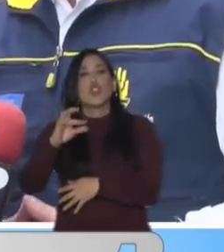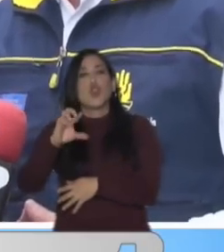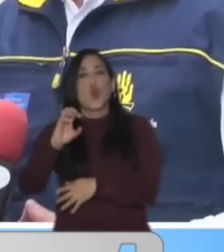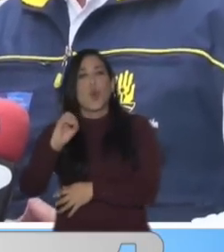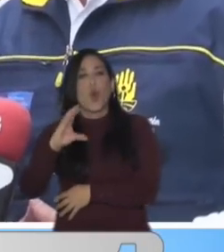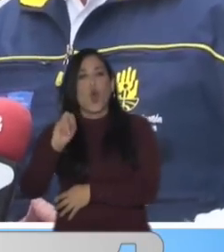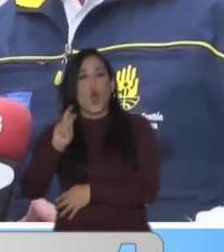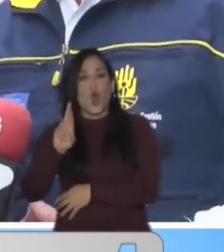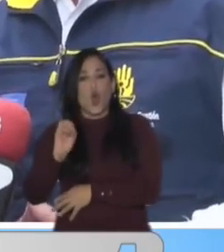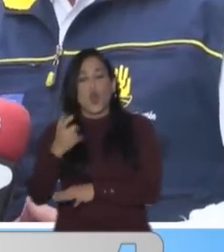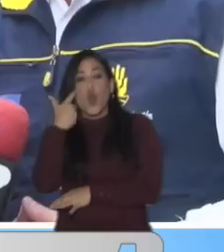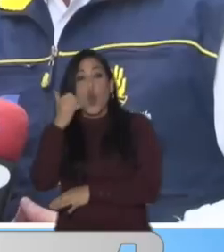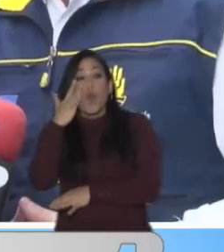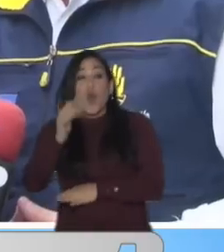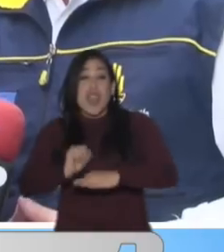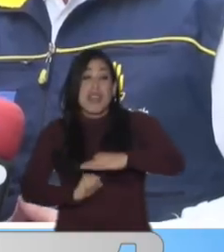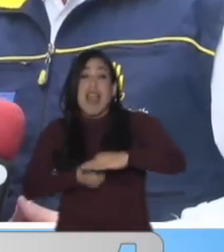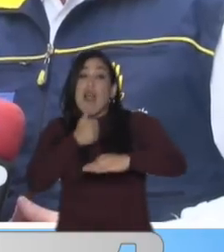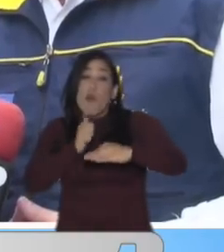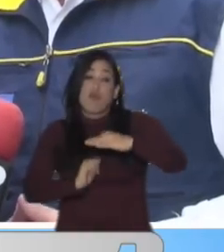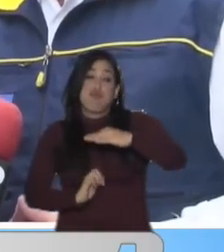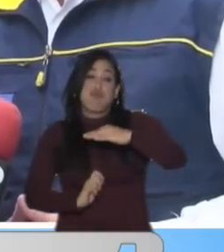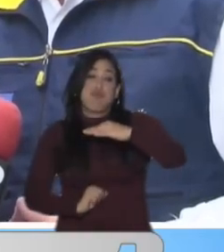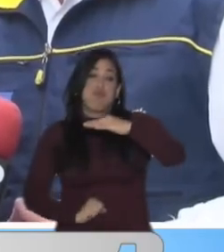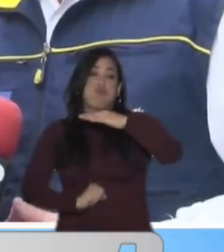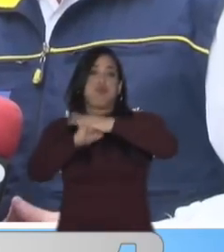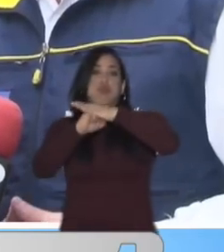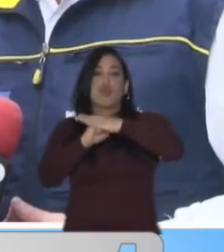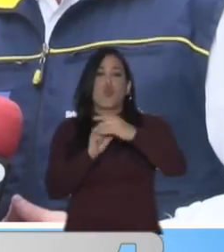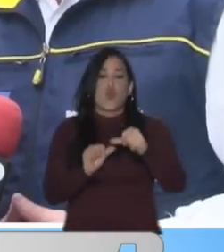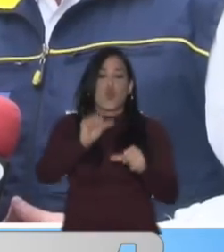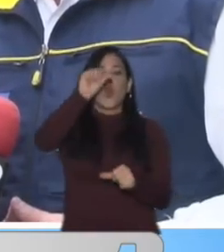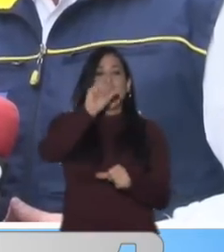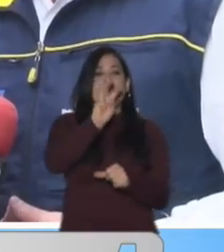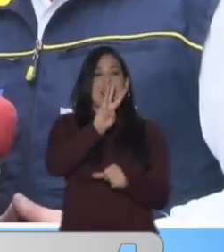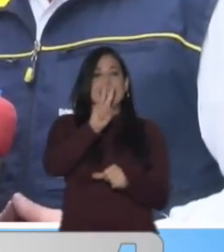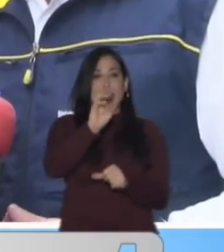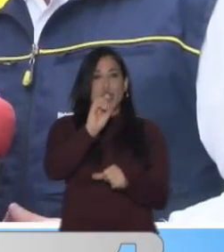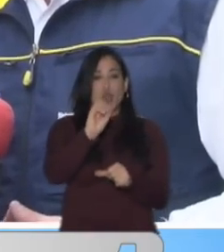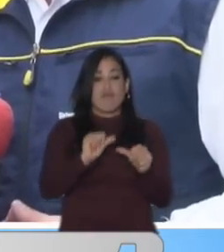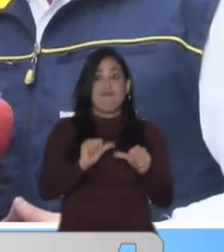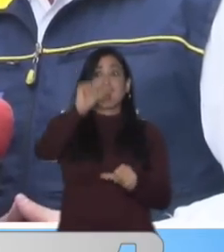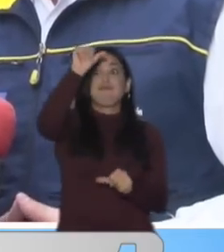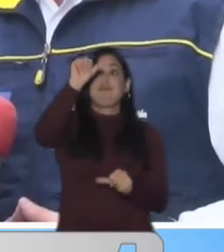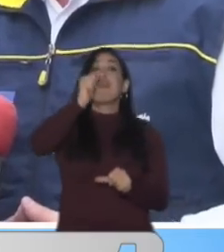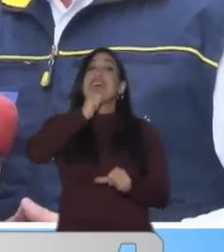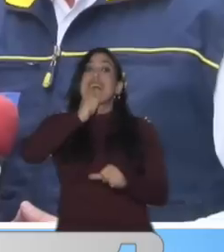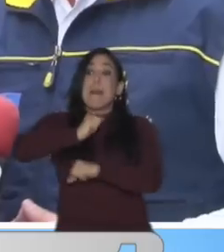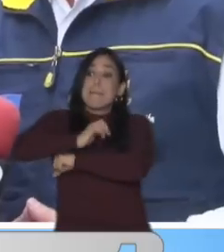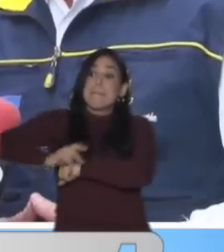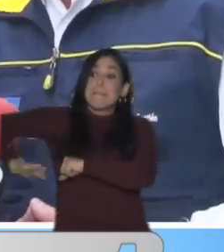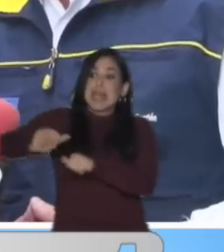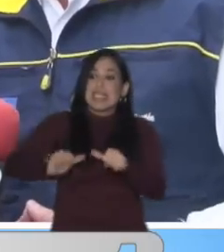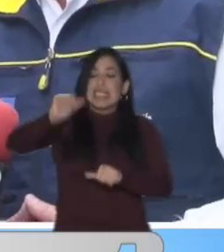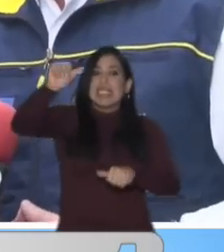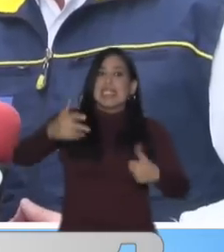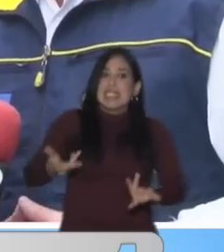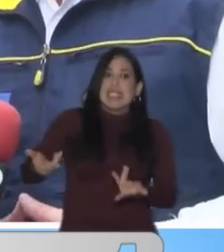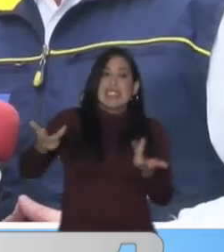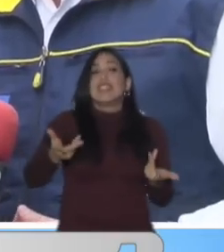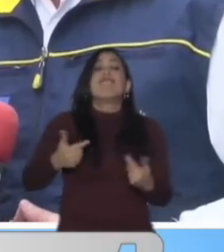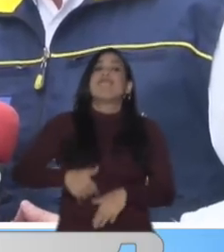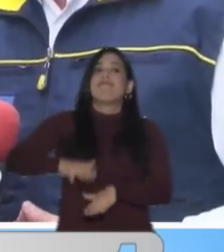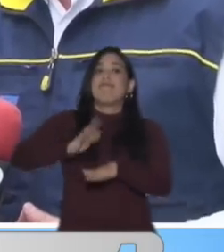Topocoro, debido a que alcanzó la cota máxima de 320 metros sobre el nivel del mar. Hacemos un llamado a todos los municipios aguas